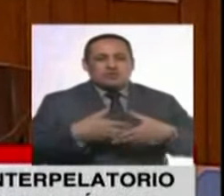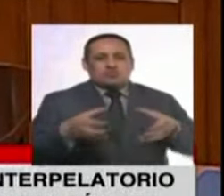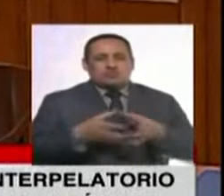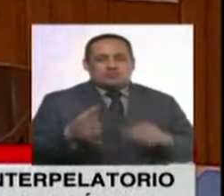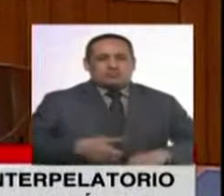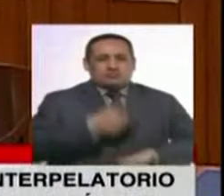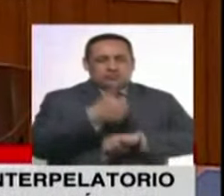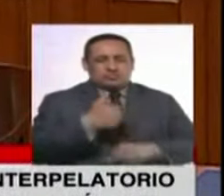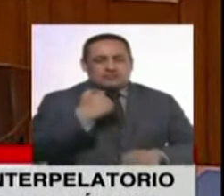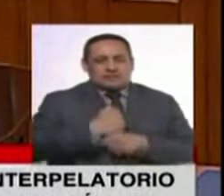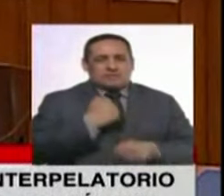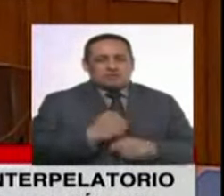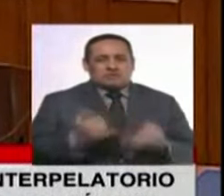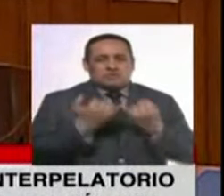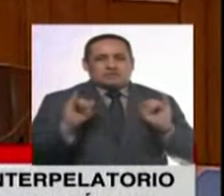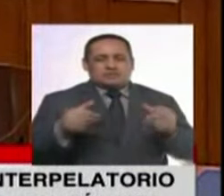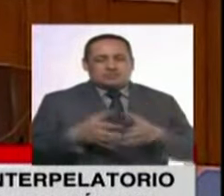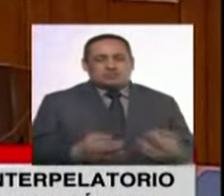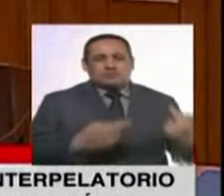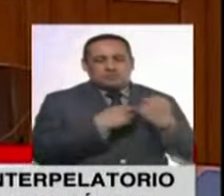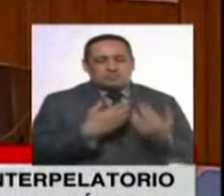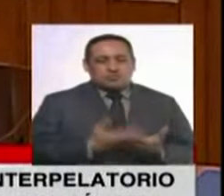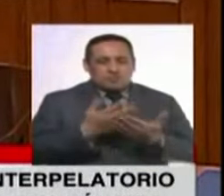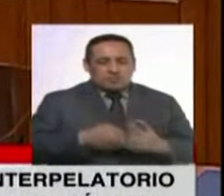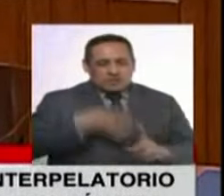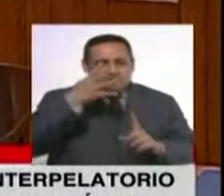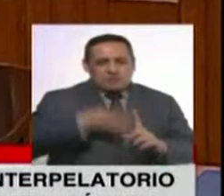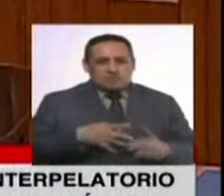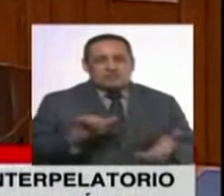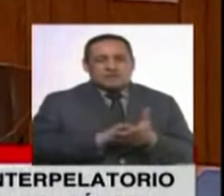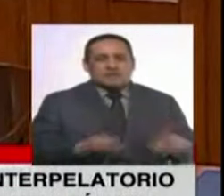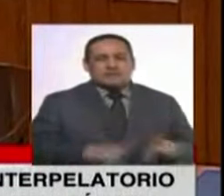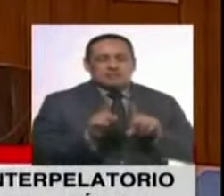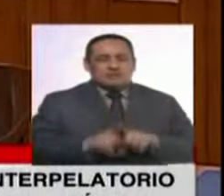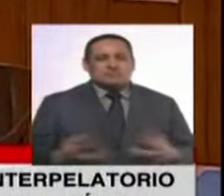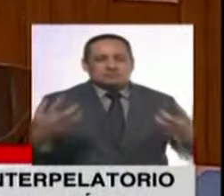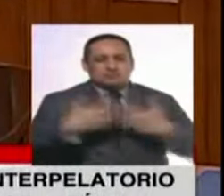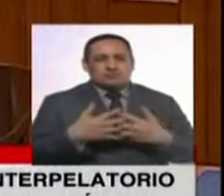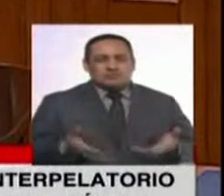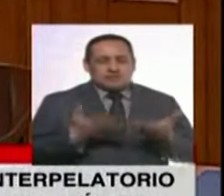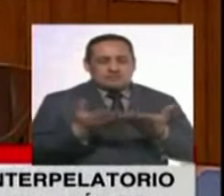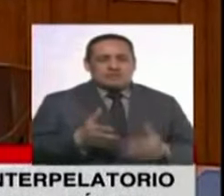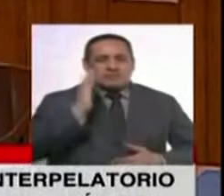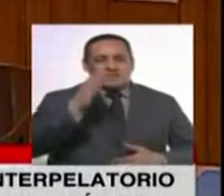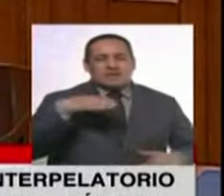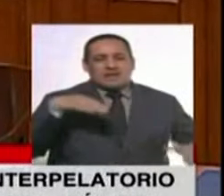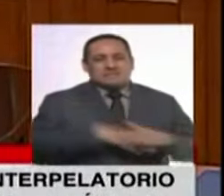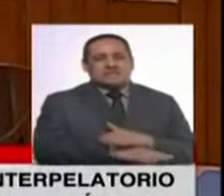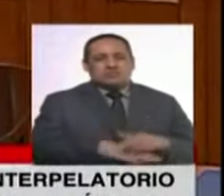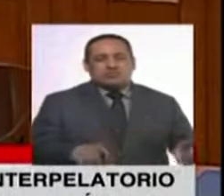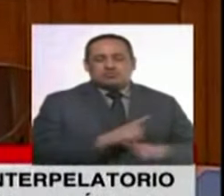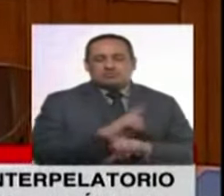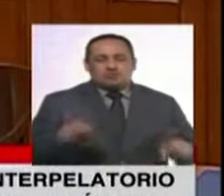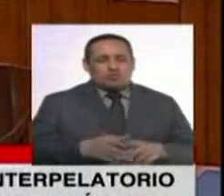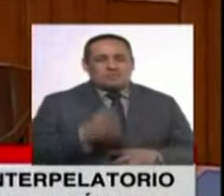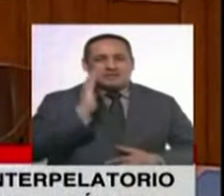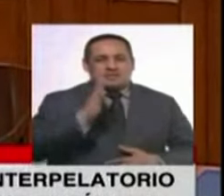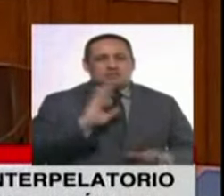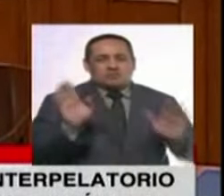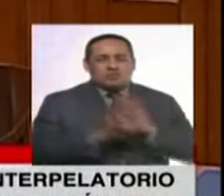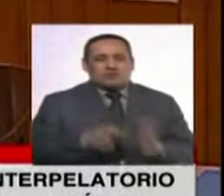competentes en ejercicio independiente de su función determinaron que correspondía de disponer el archivo no imponiendo